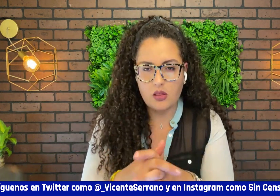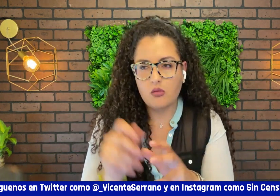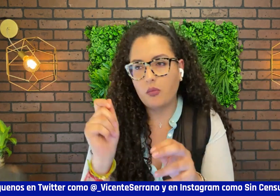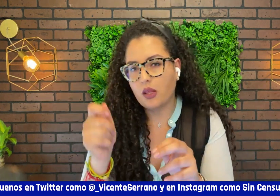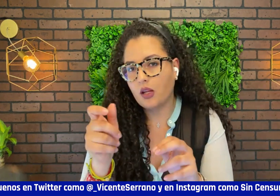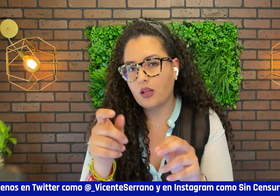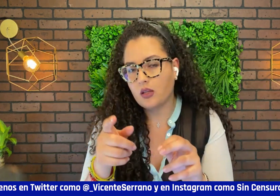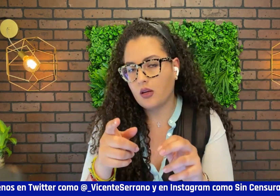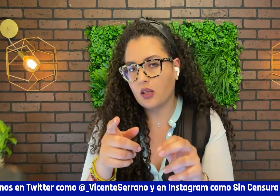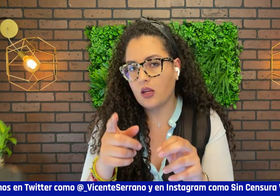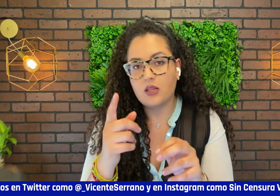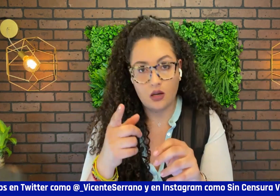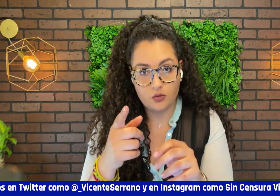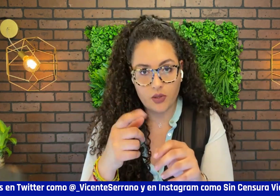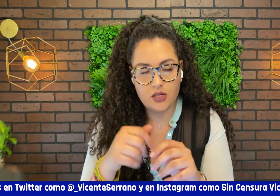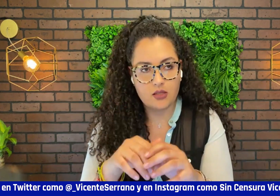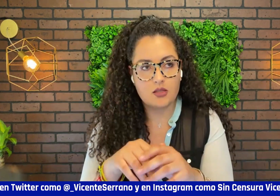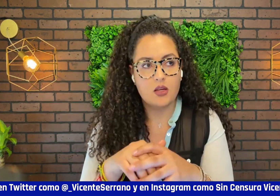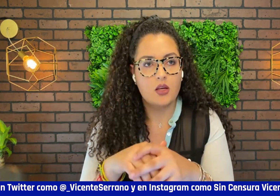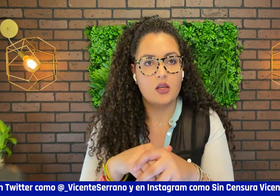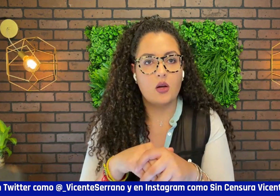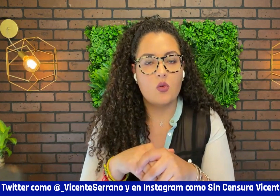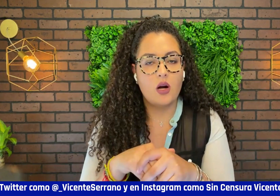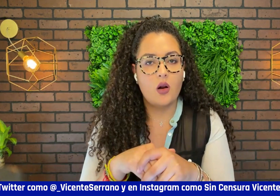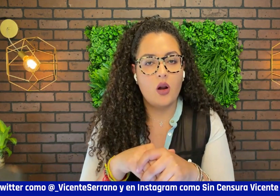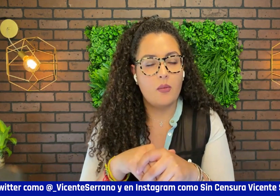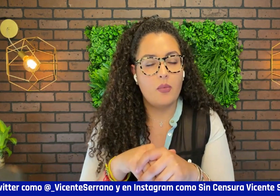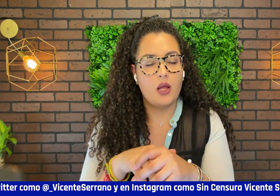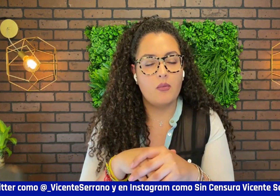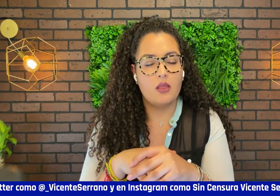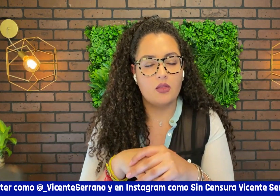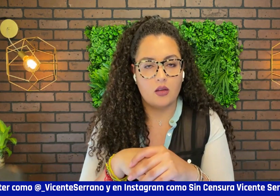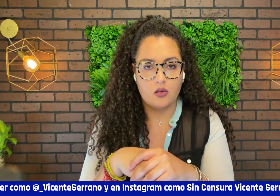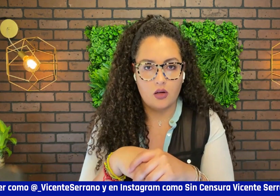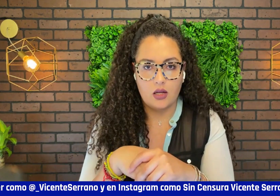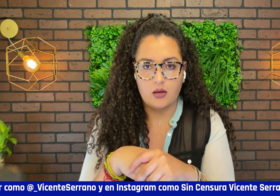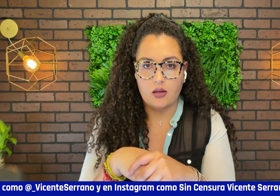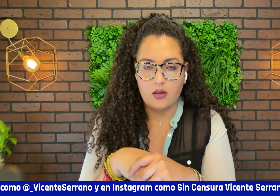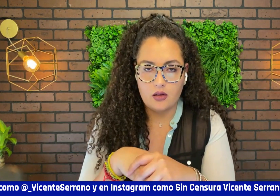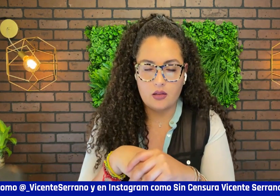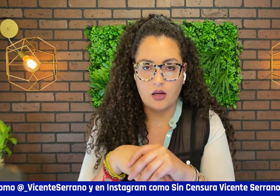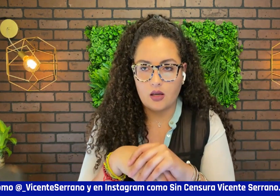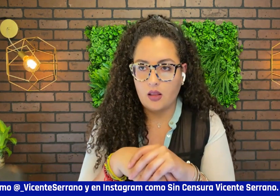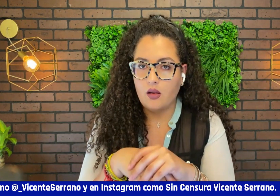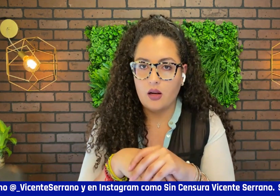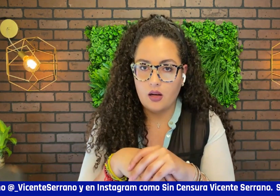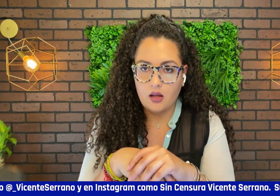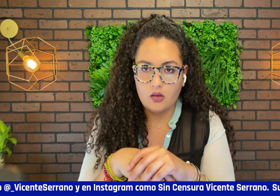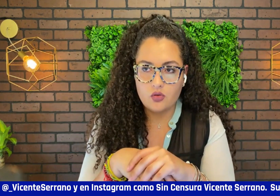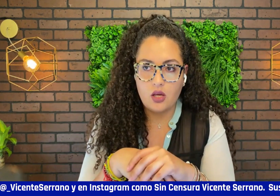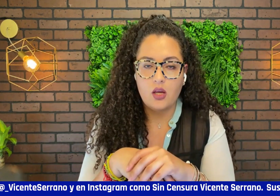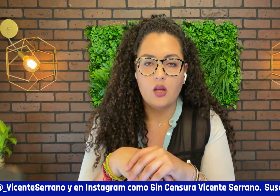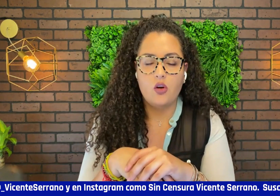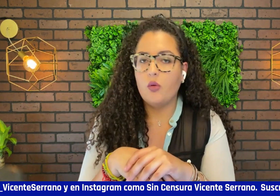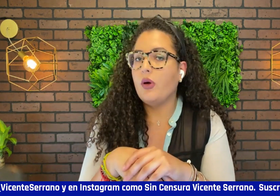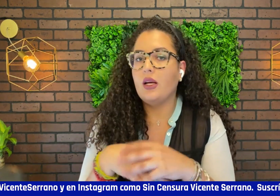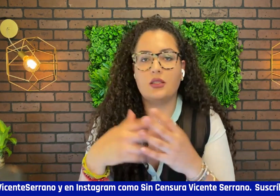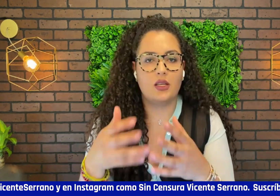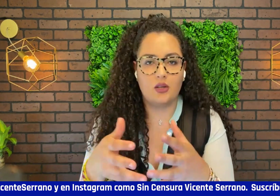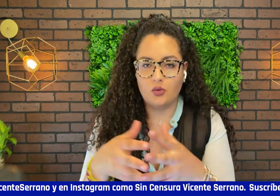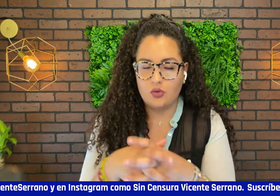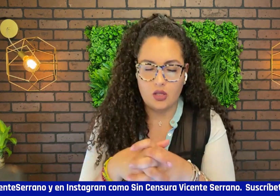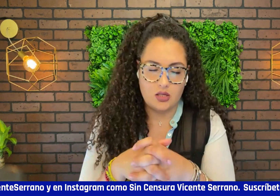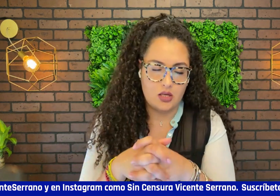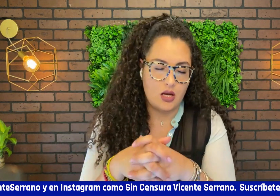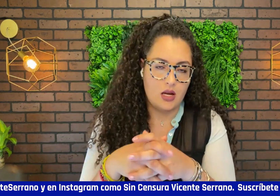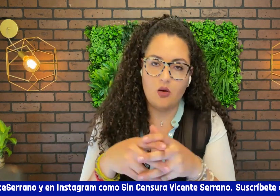incluso le avienta una piedrita, ¿saben a quiénes? A los panistas que lucraron ampliamente con la tragedia de la línea 12, no para